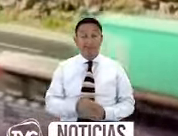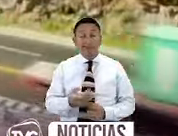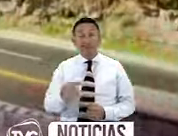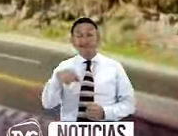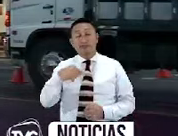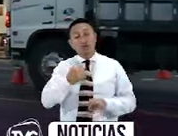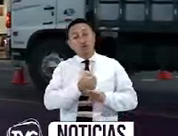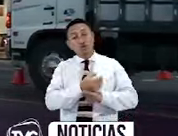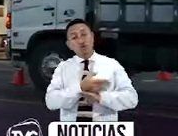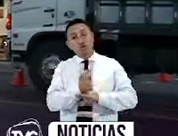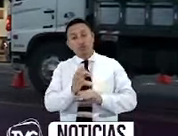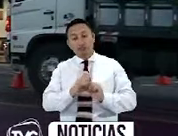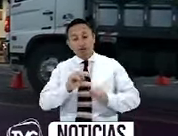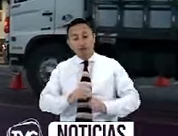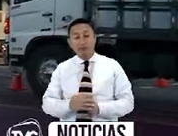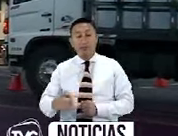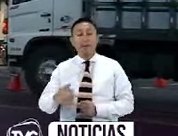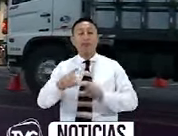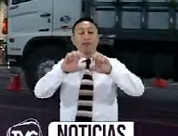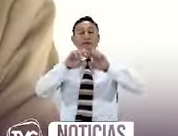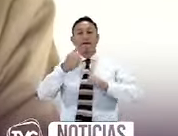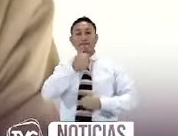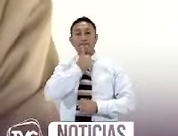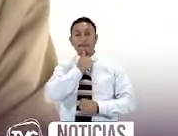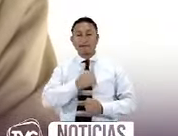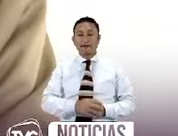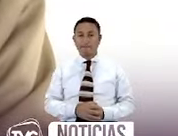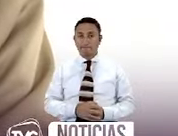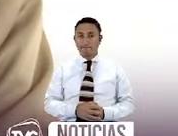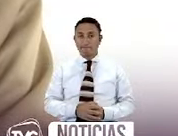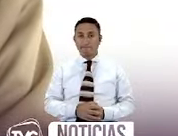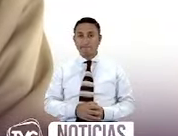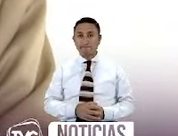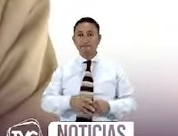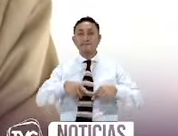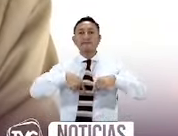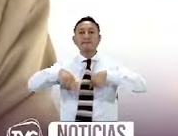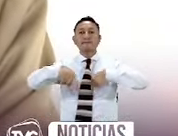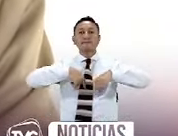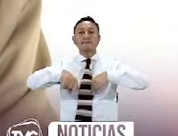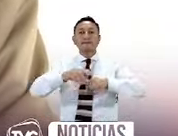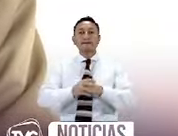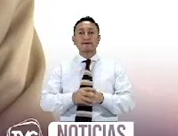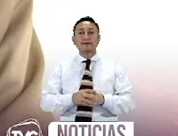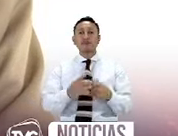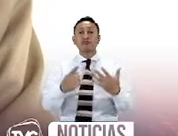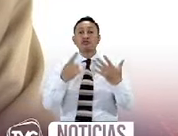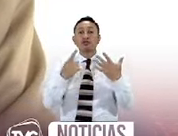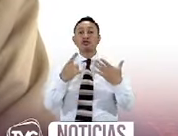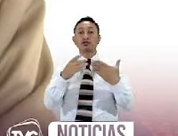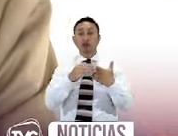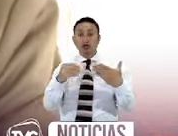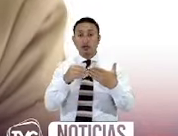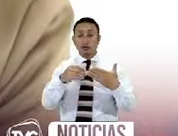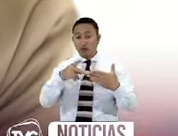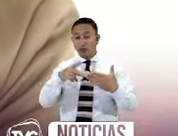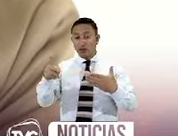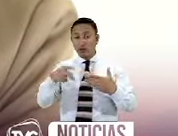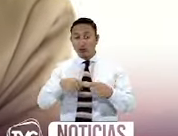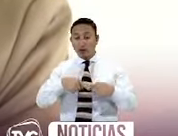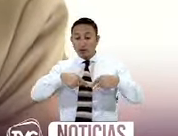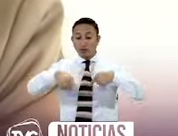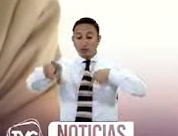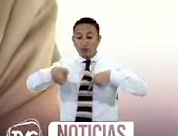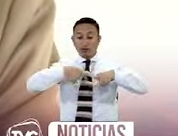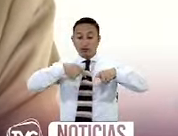que sea un privado quien se encargue. Los transportistas pesados pagamos $6 por cada pasada en los peajes,